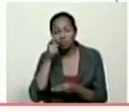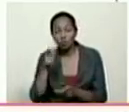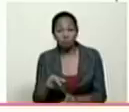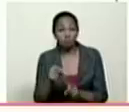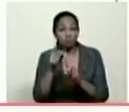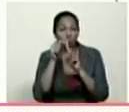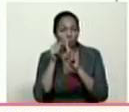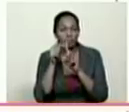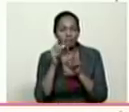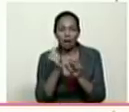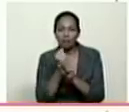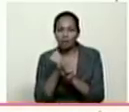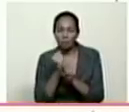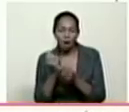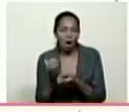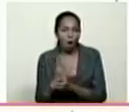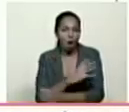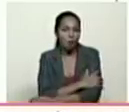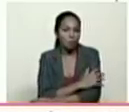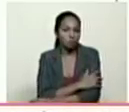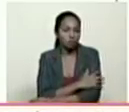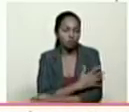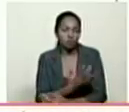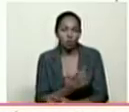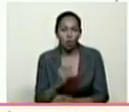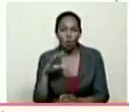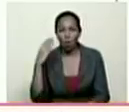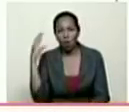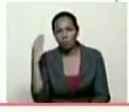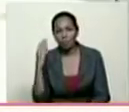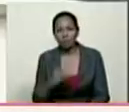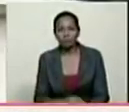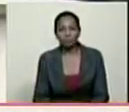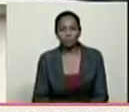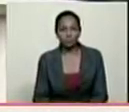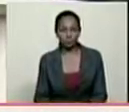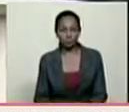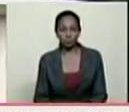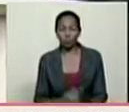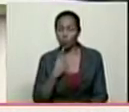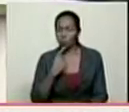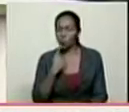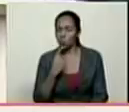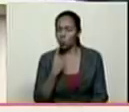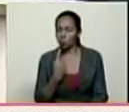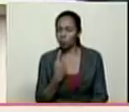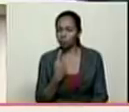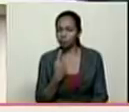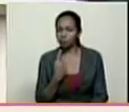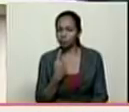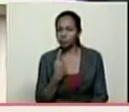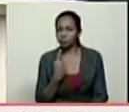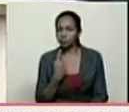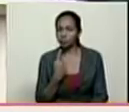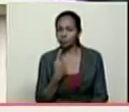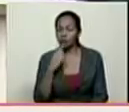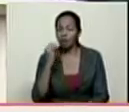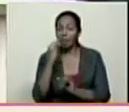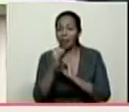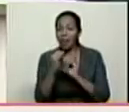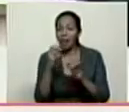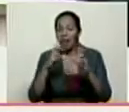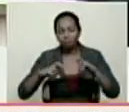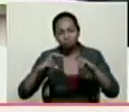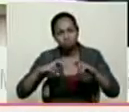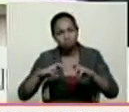con la oligarquía y con la derecha colombiana. Les decía que las investigaciones